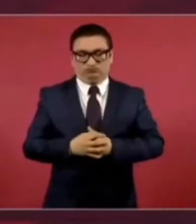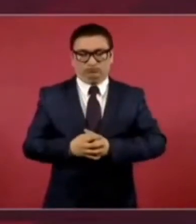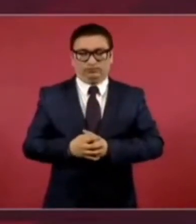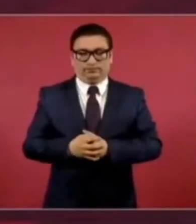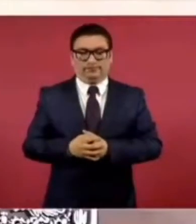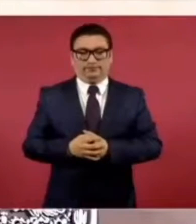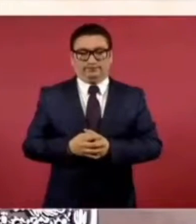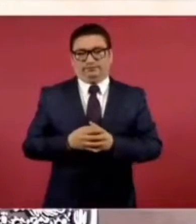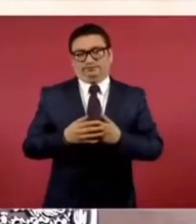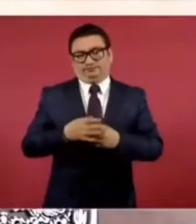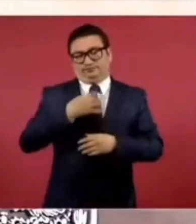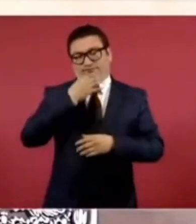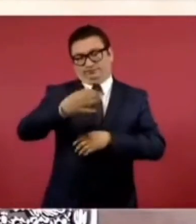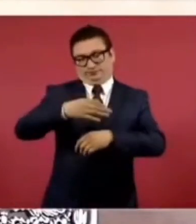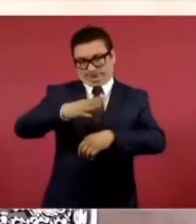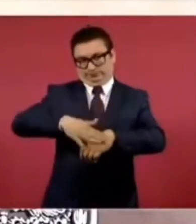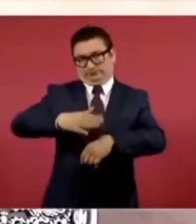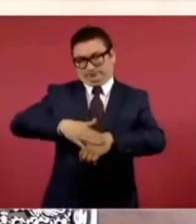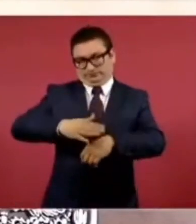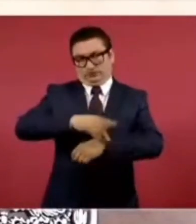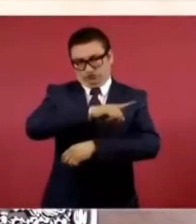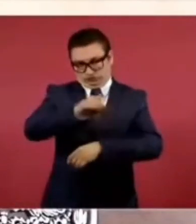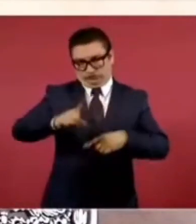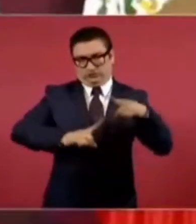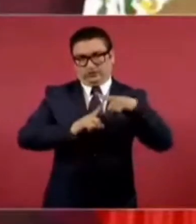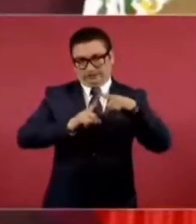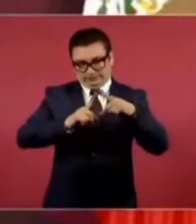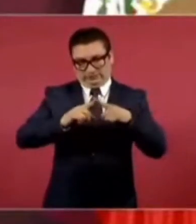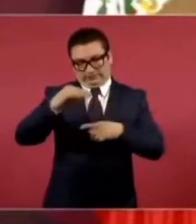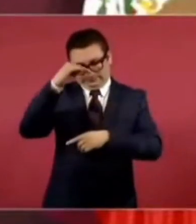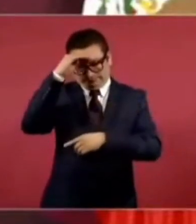Se los dejo de tarea. Piénsenle